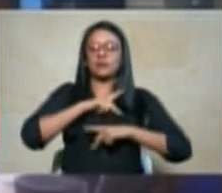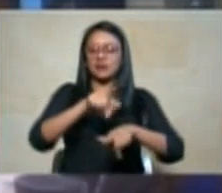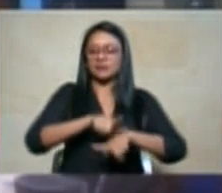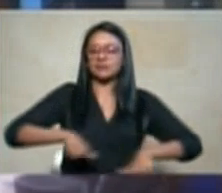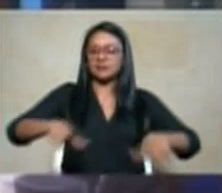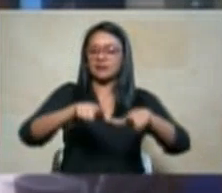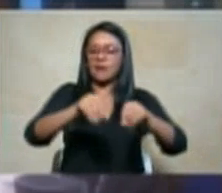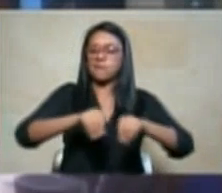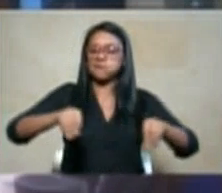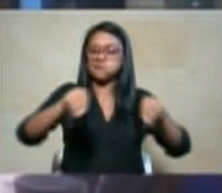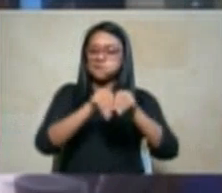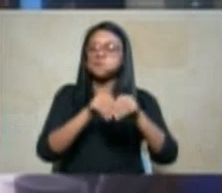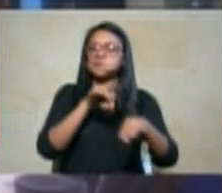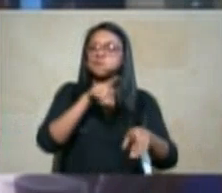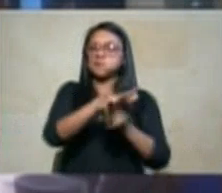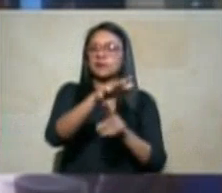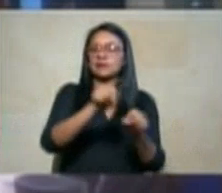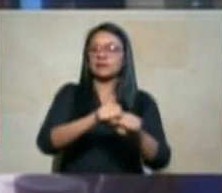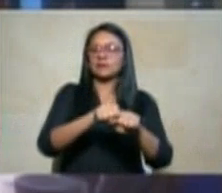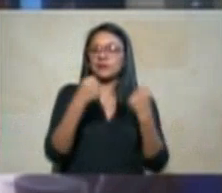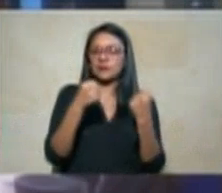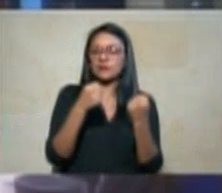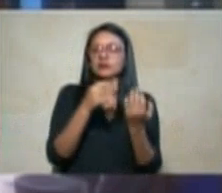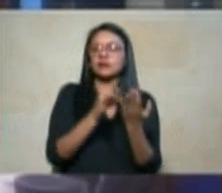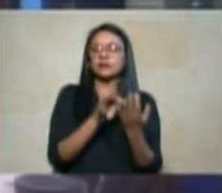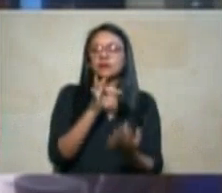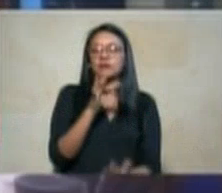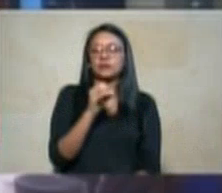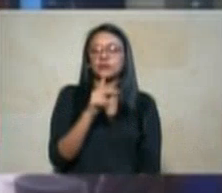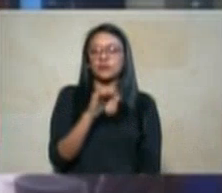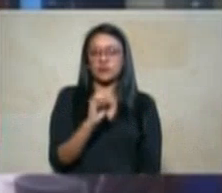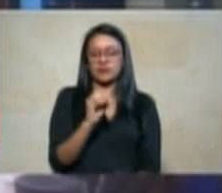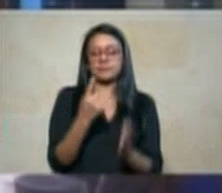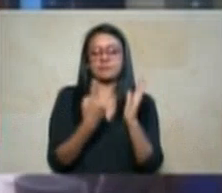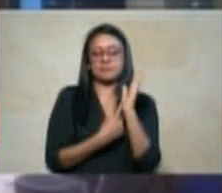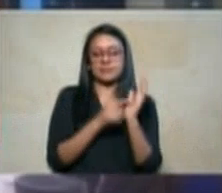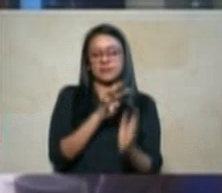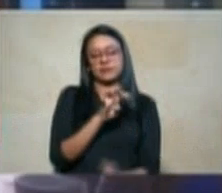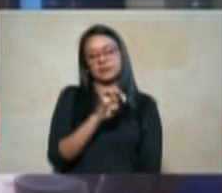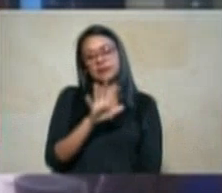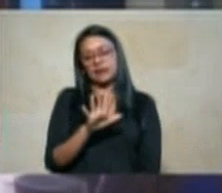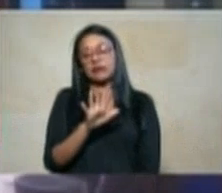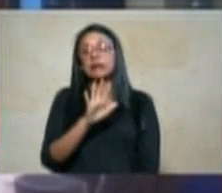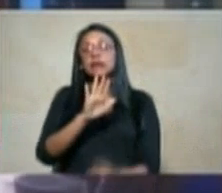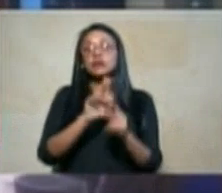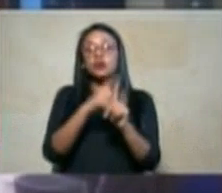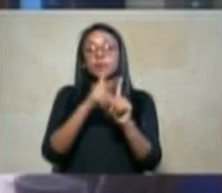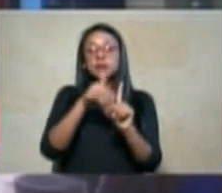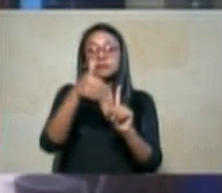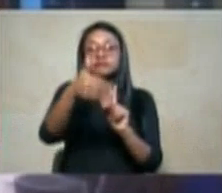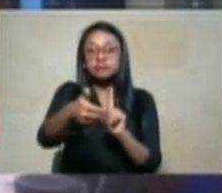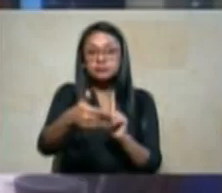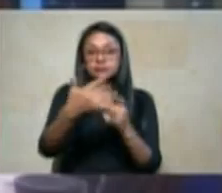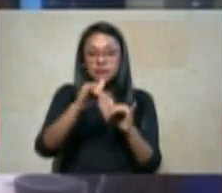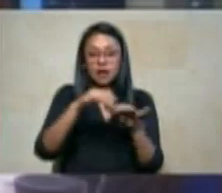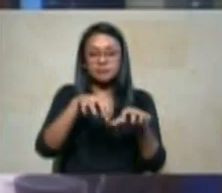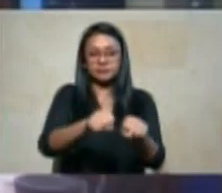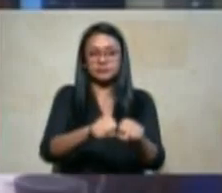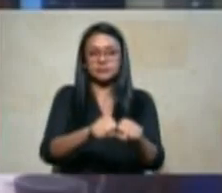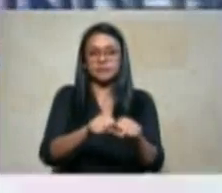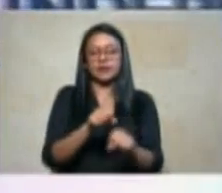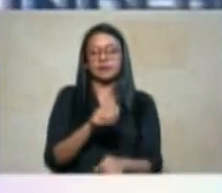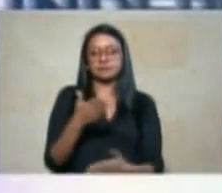1995, solo dos meses después de que esta fuera perpetrada. Andrea Díaz. Carolina, los reclamos de las víctimas de la masacre han